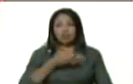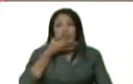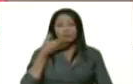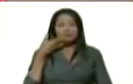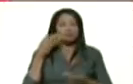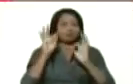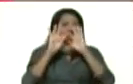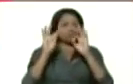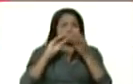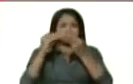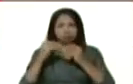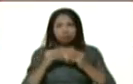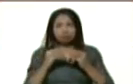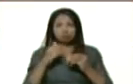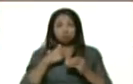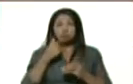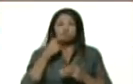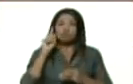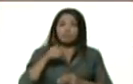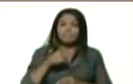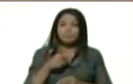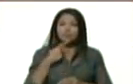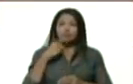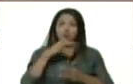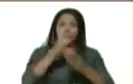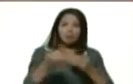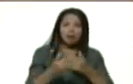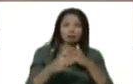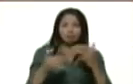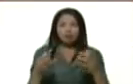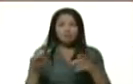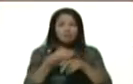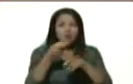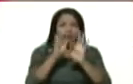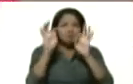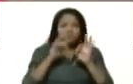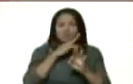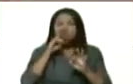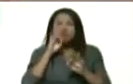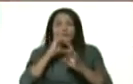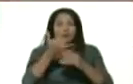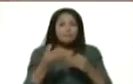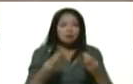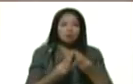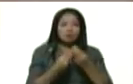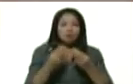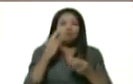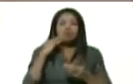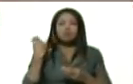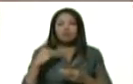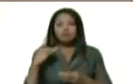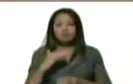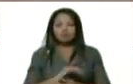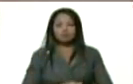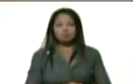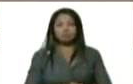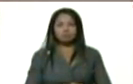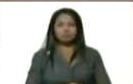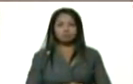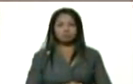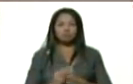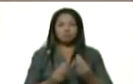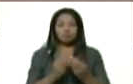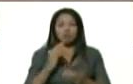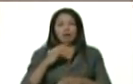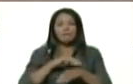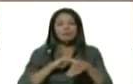calidad. Pero entonces yo diría, estoy haciendo el plan, inclusive buscando el nombre del plan con la juventud, con la gran